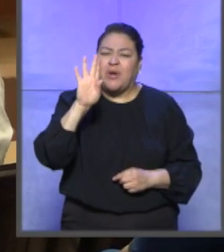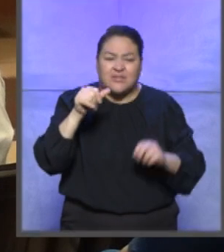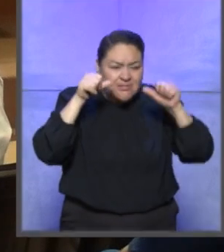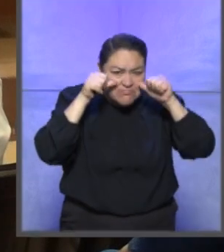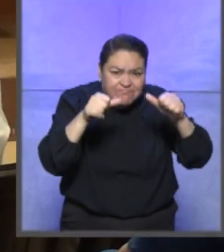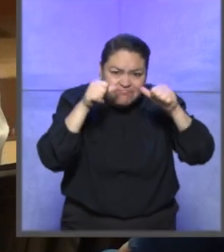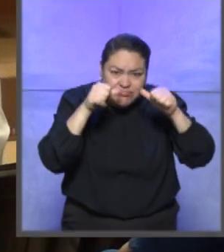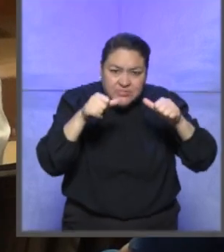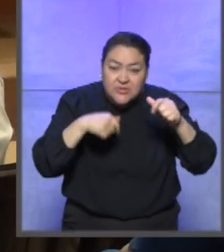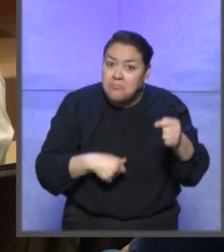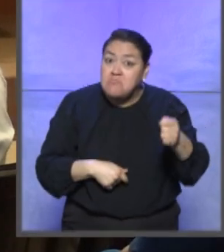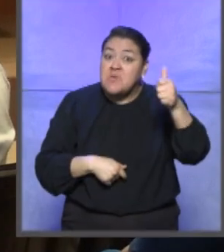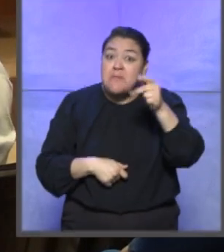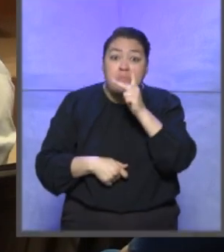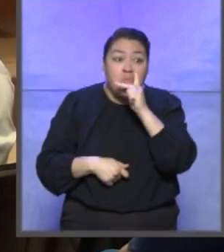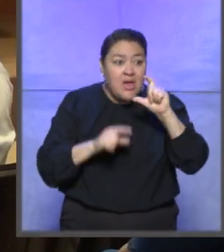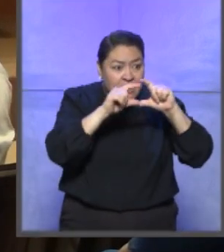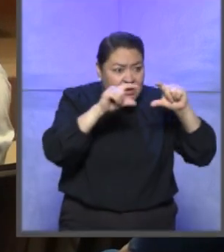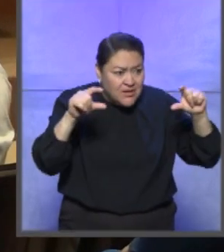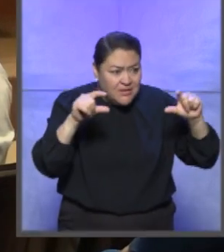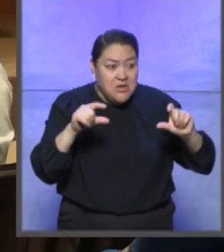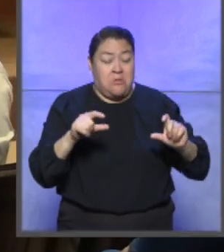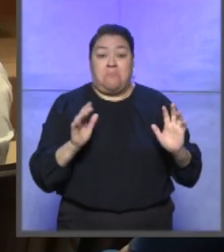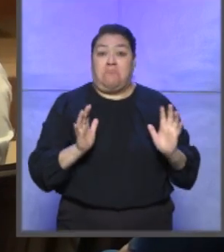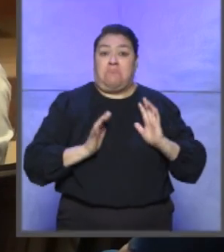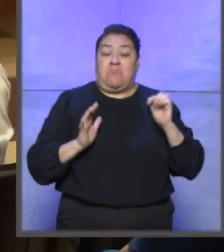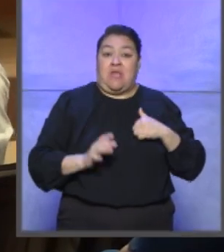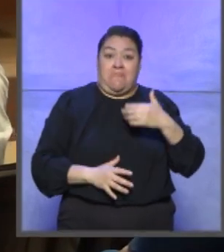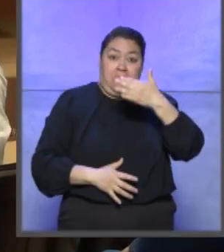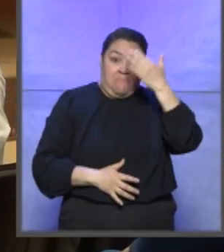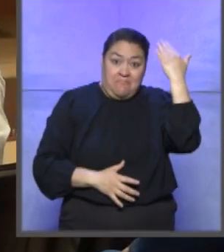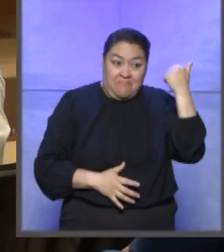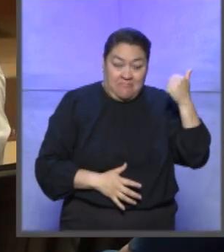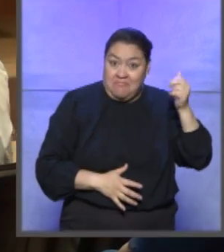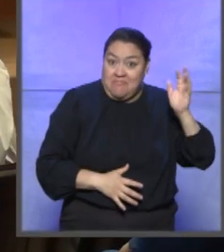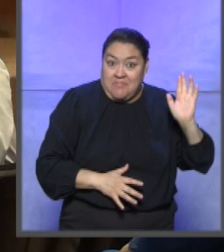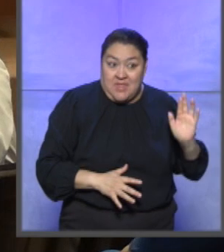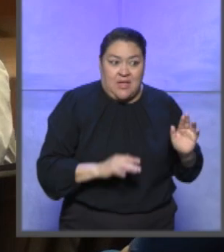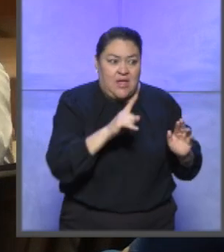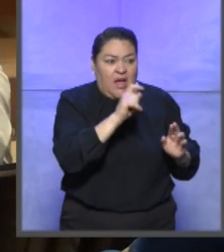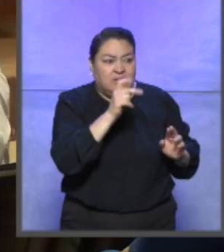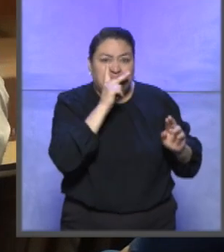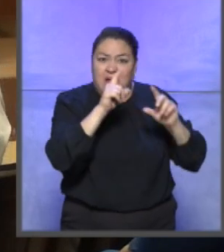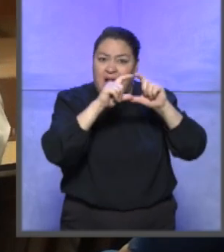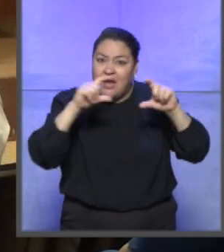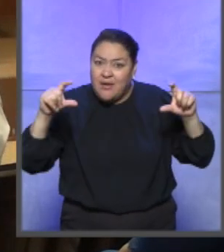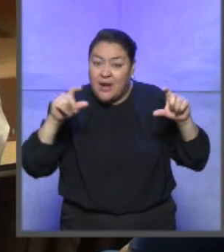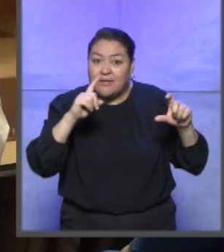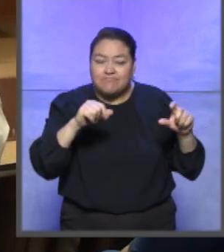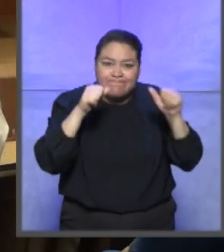conversatorio, pues para mí fue la primera vez que escuché esta bueno, la palabra o el